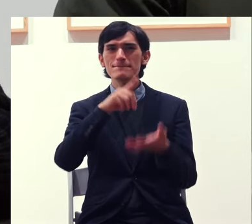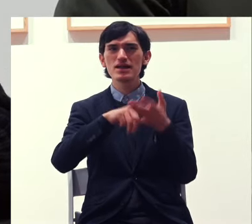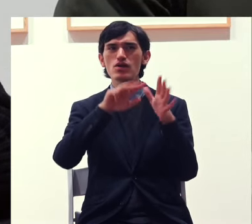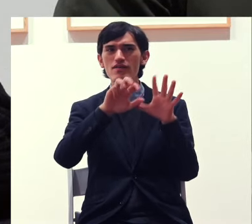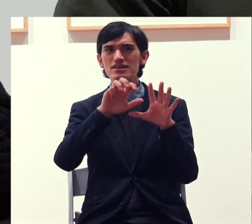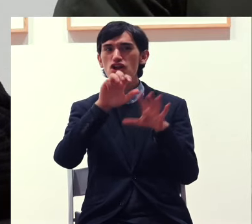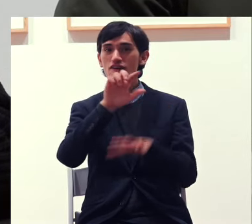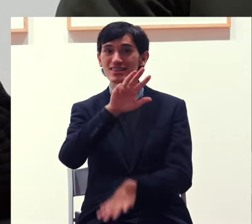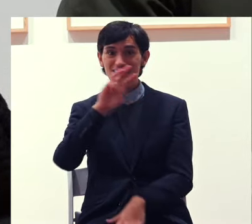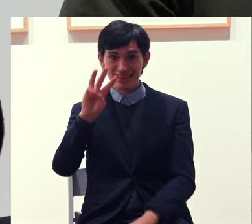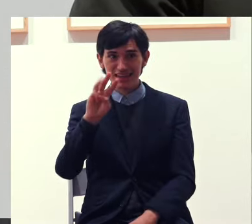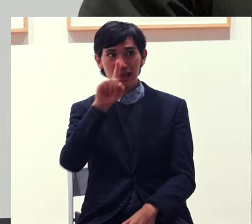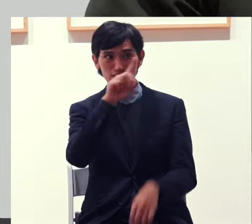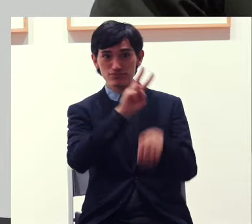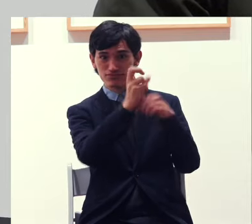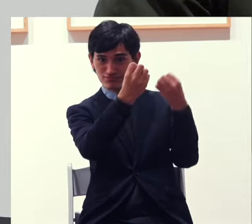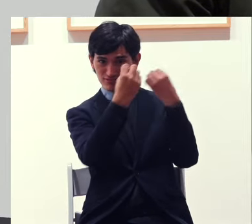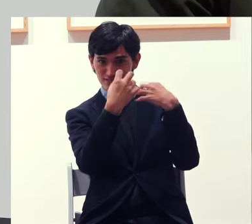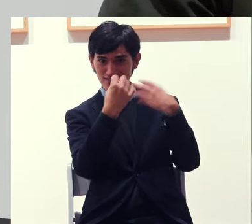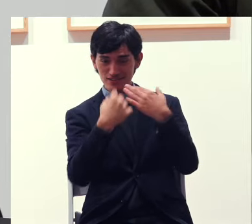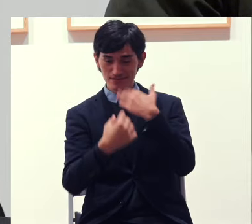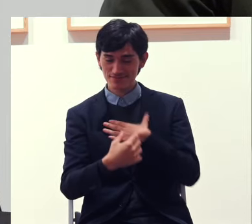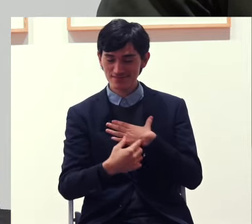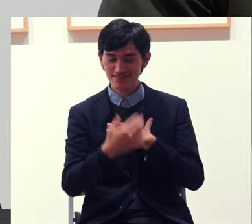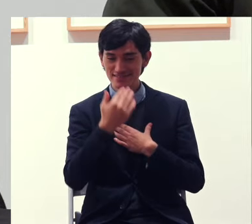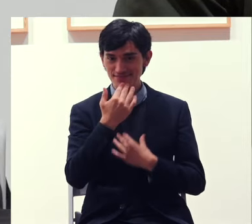Eduardo Vilches en el año